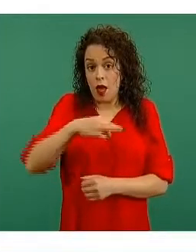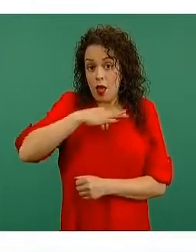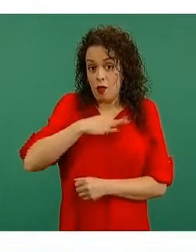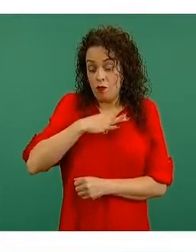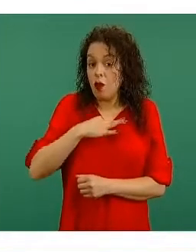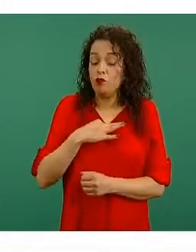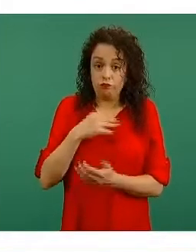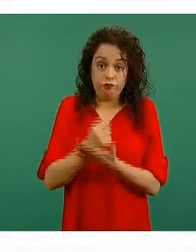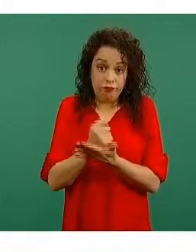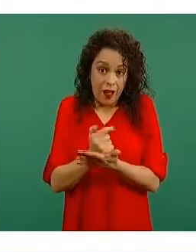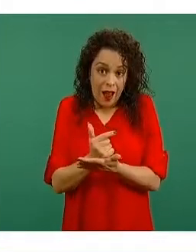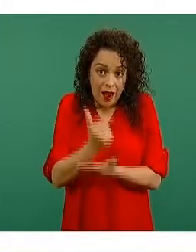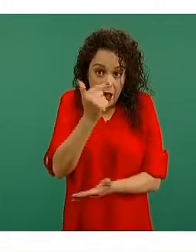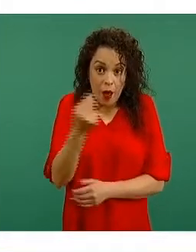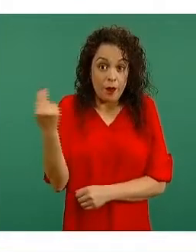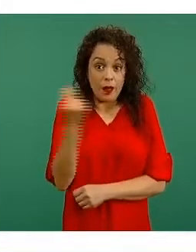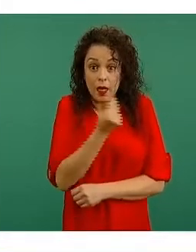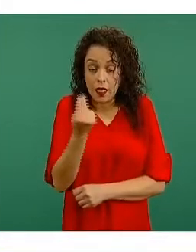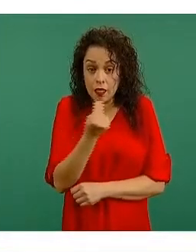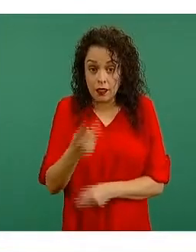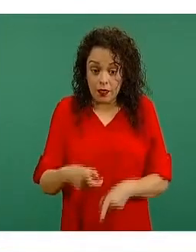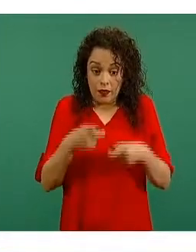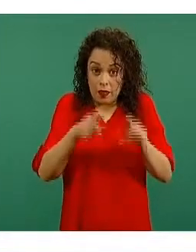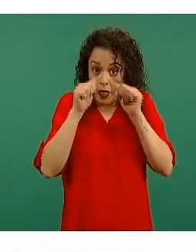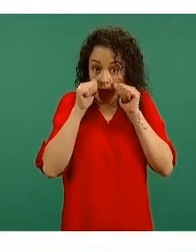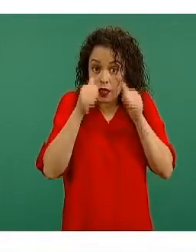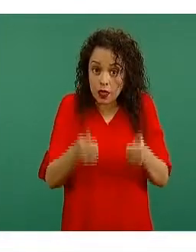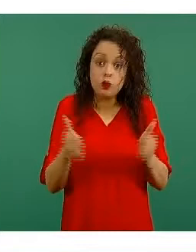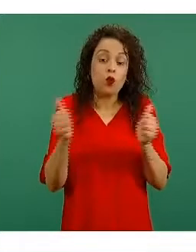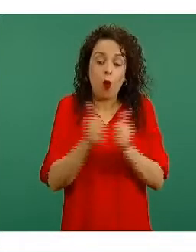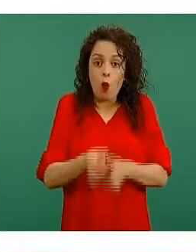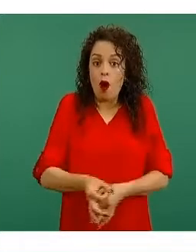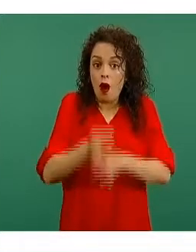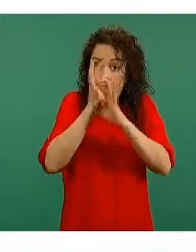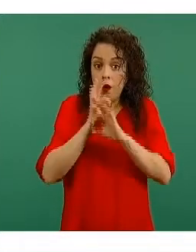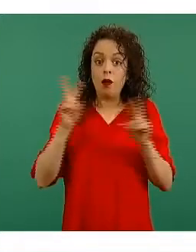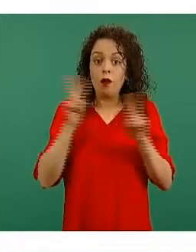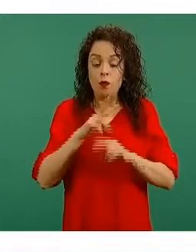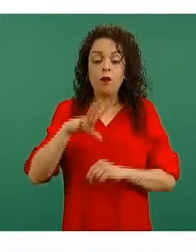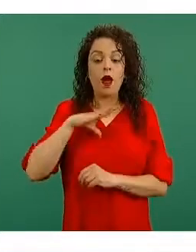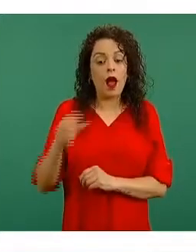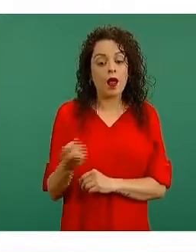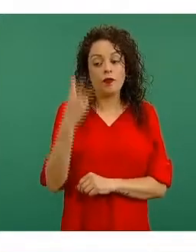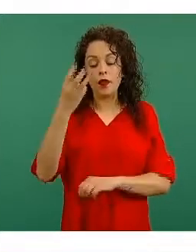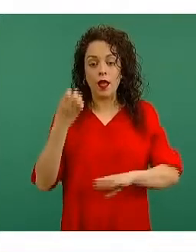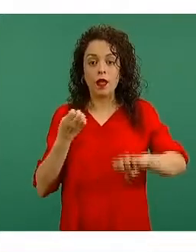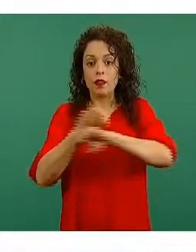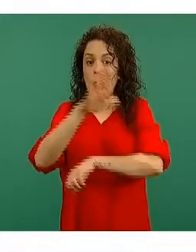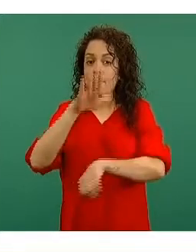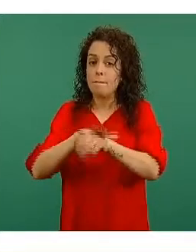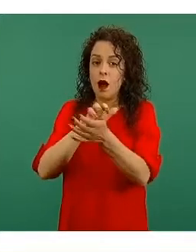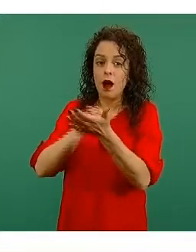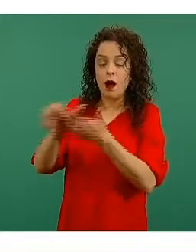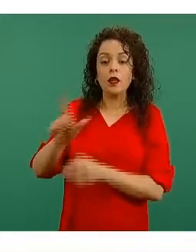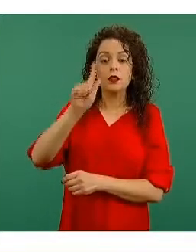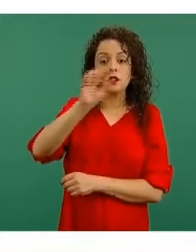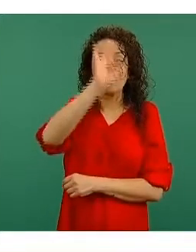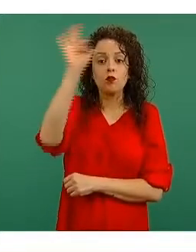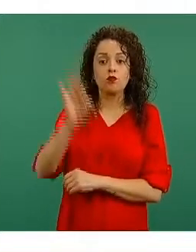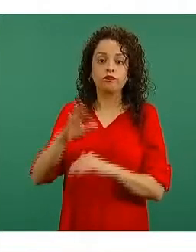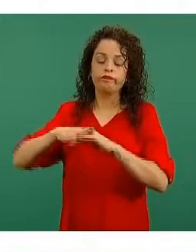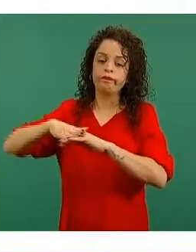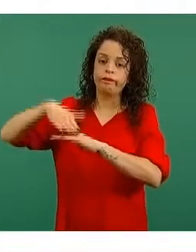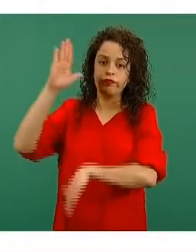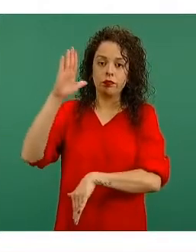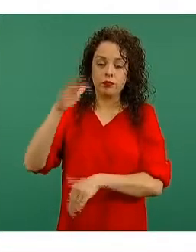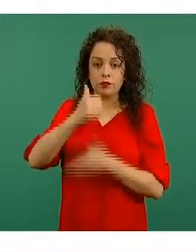aguda grave que requieren de cuidados críticos, tienen 3 entidades federativas con más del 70%. La Ciudad de